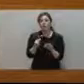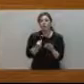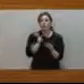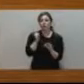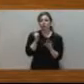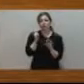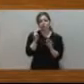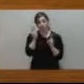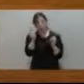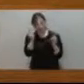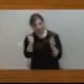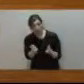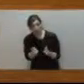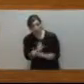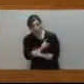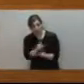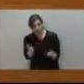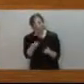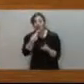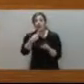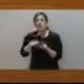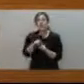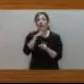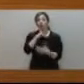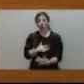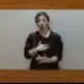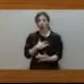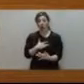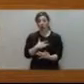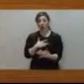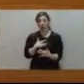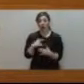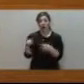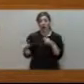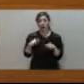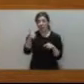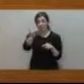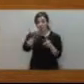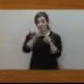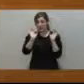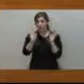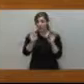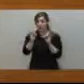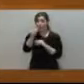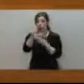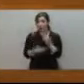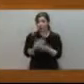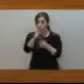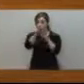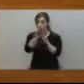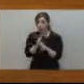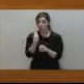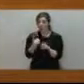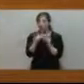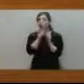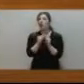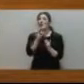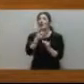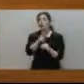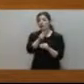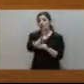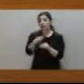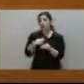Vale, que el actual gerente de esta empresa, en este proceso de investigación que elaboraban funcionarios públicos,